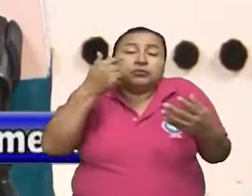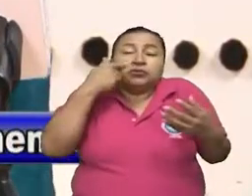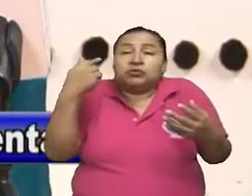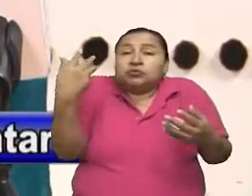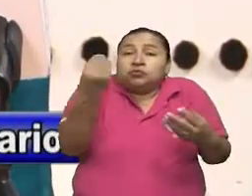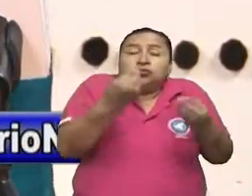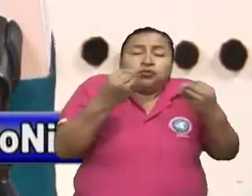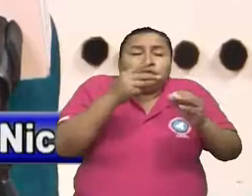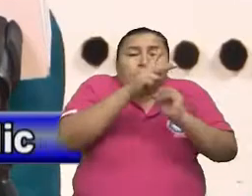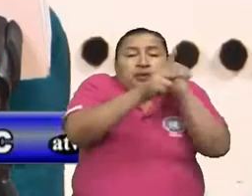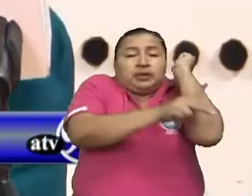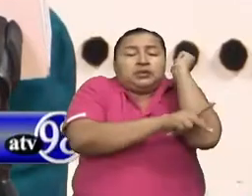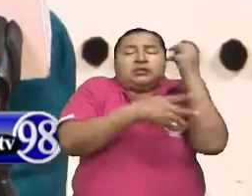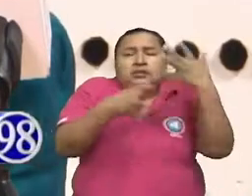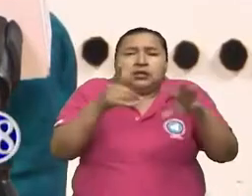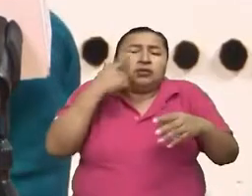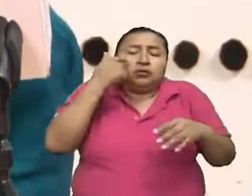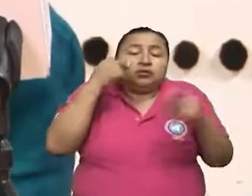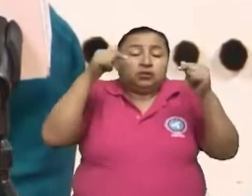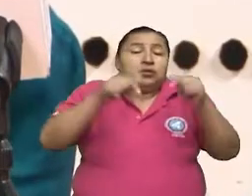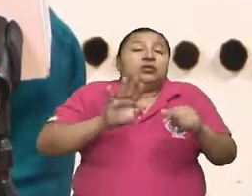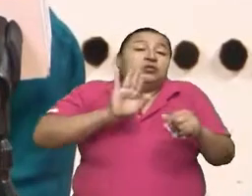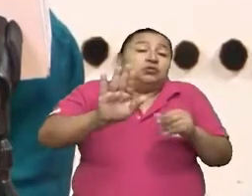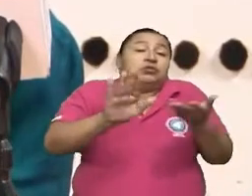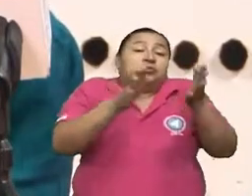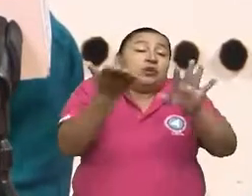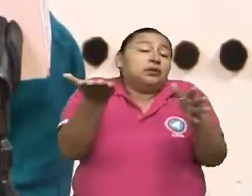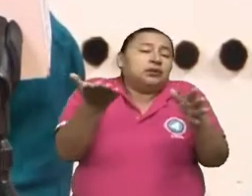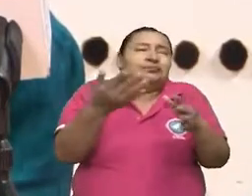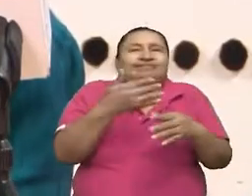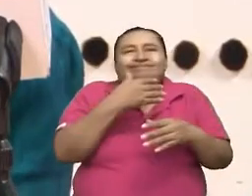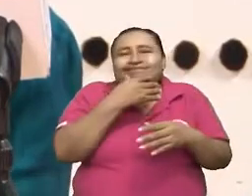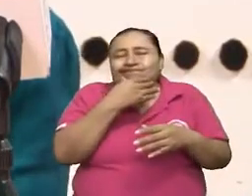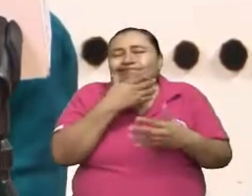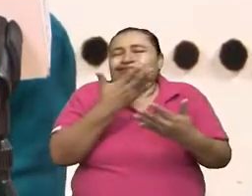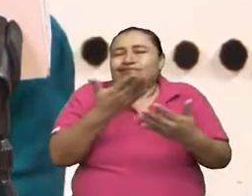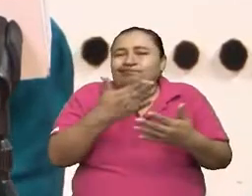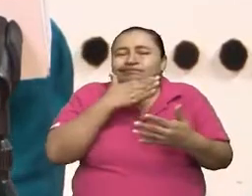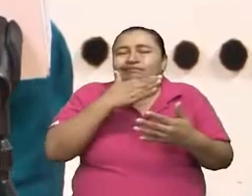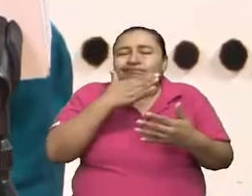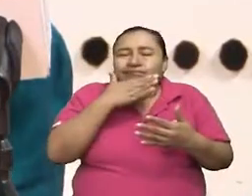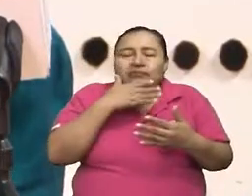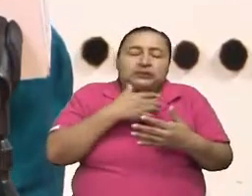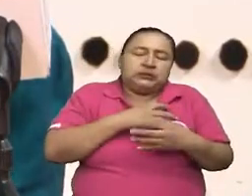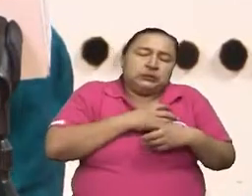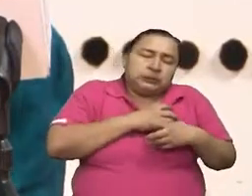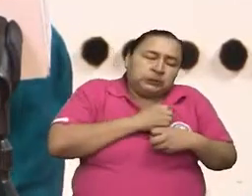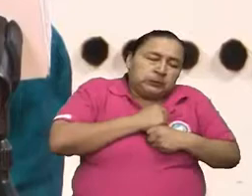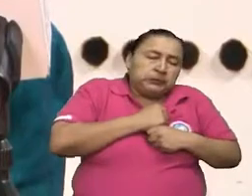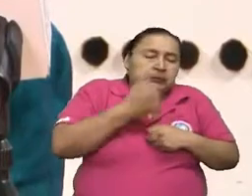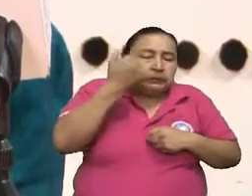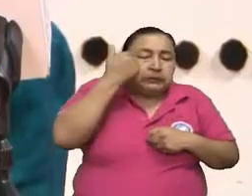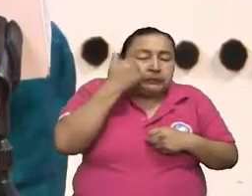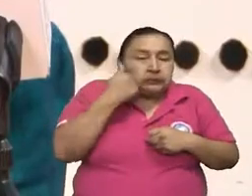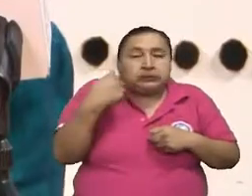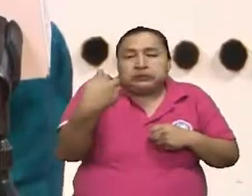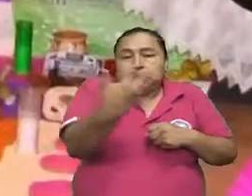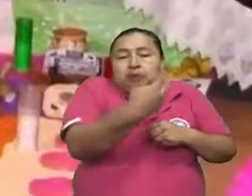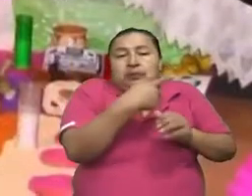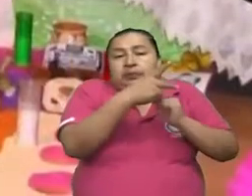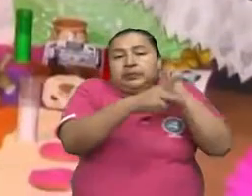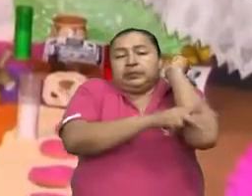muchos países, y su muerte causó realmente una pena muy general en todo el